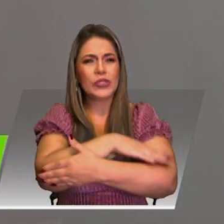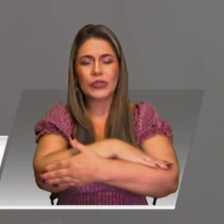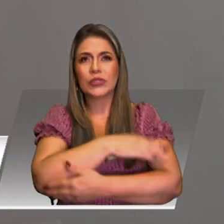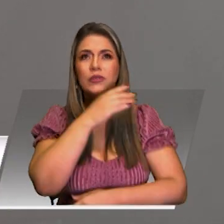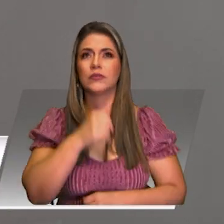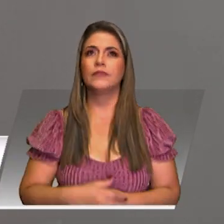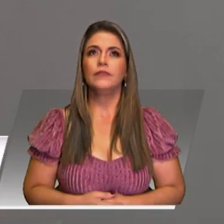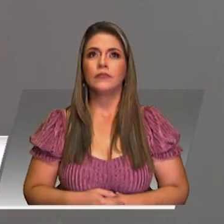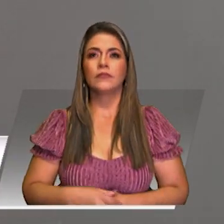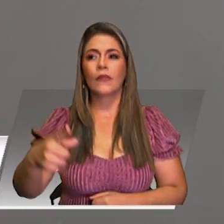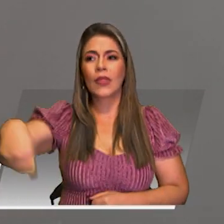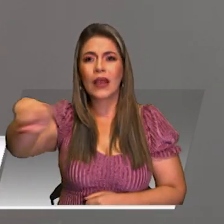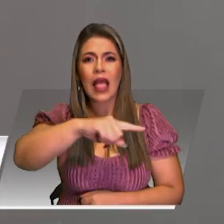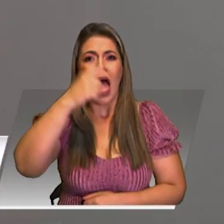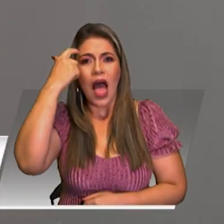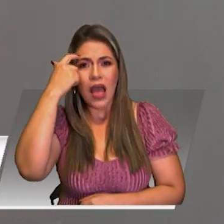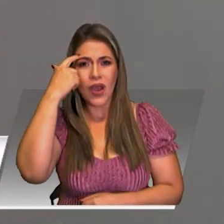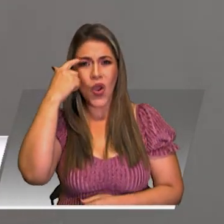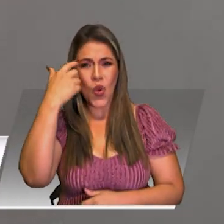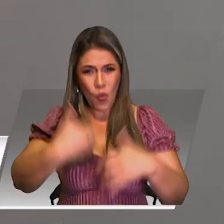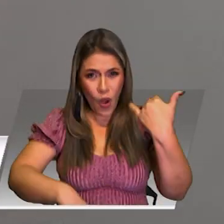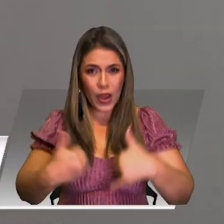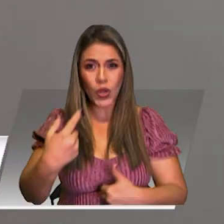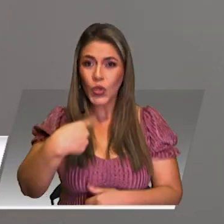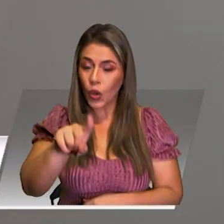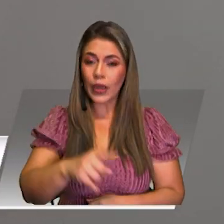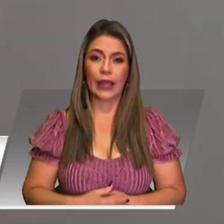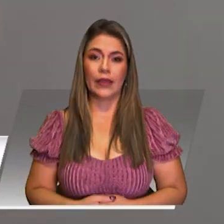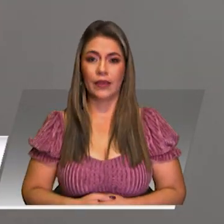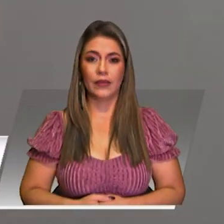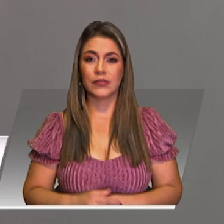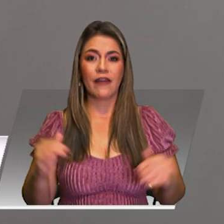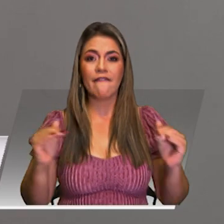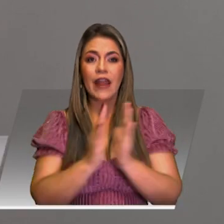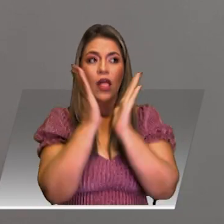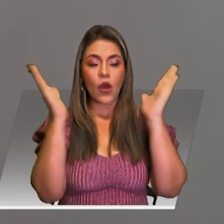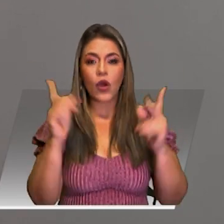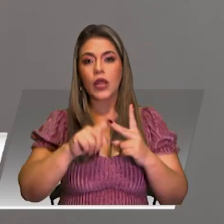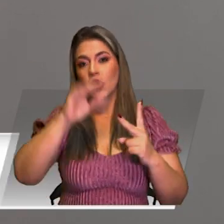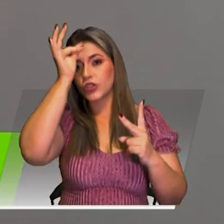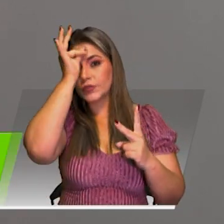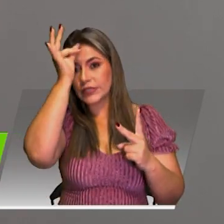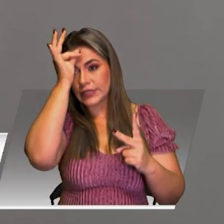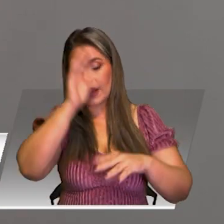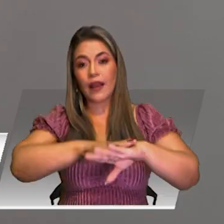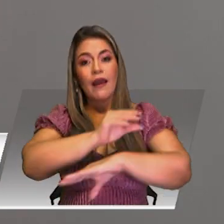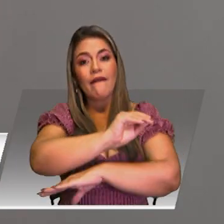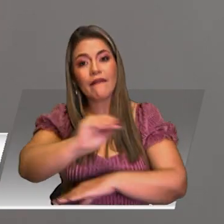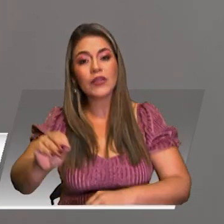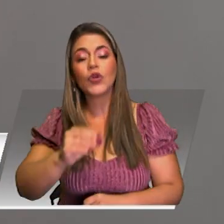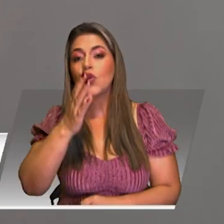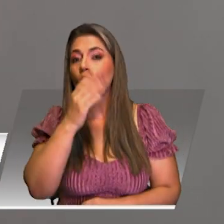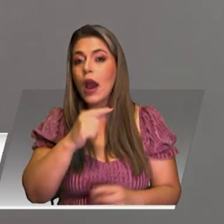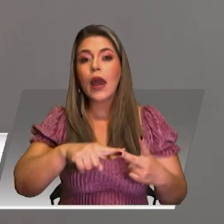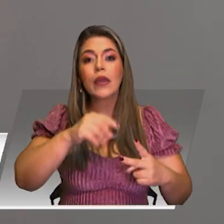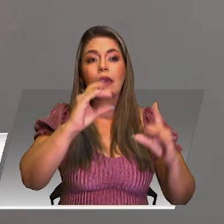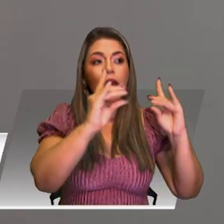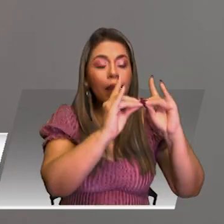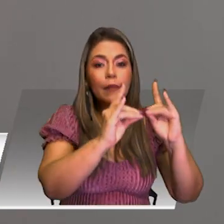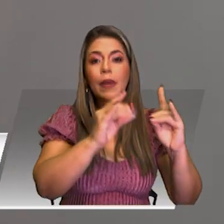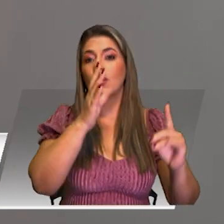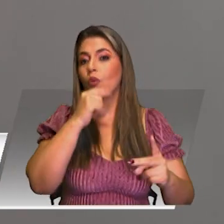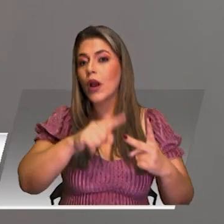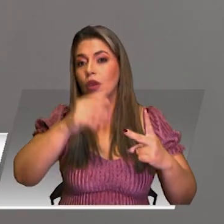un juego. Fredonia y el Hospital Santa Lucía ya no está dando abasto. No tenemos oxígeno, no tenemos camas UCI,